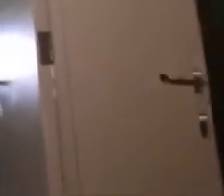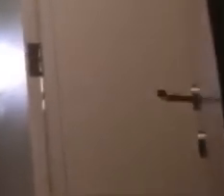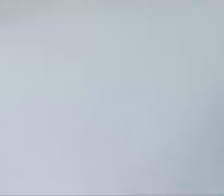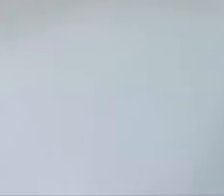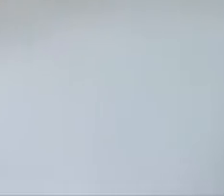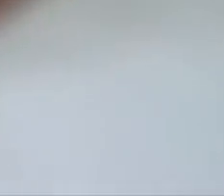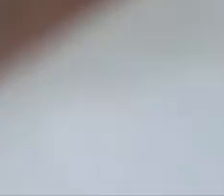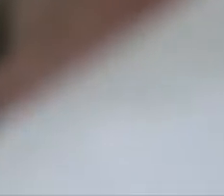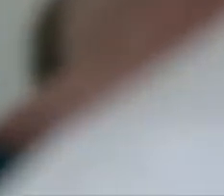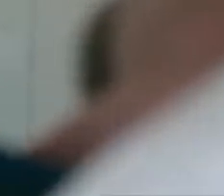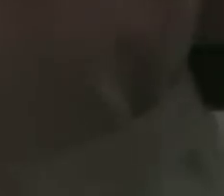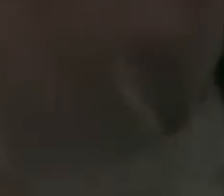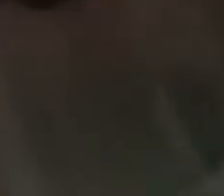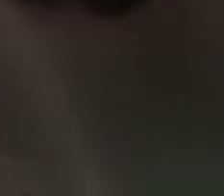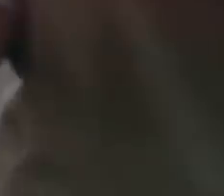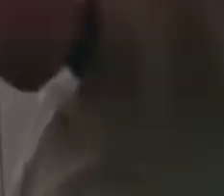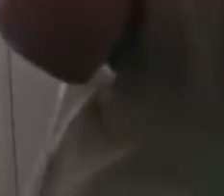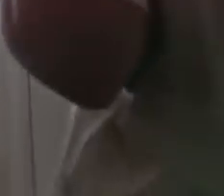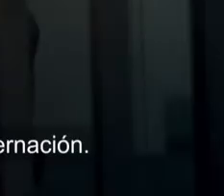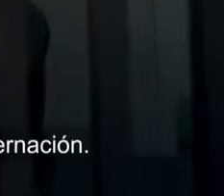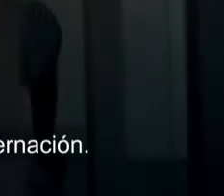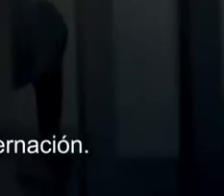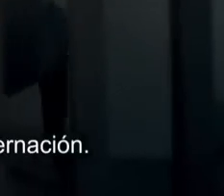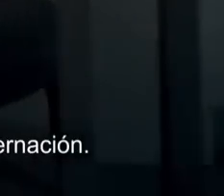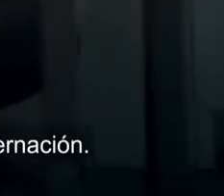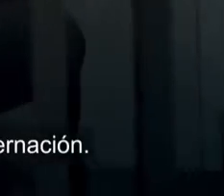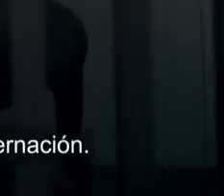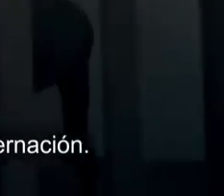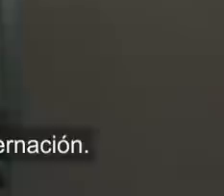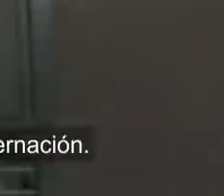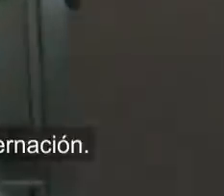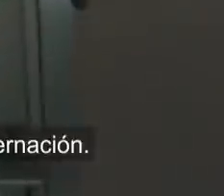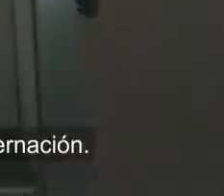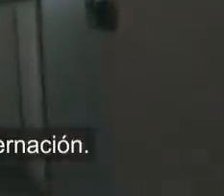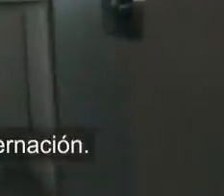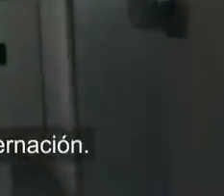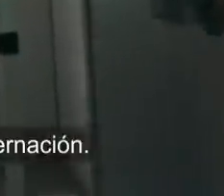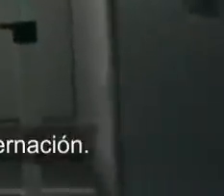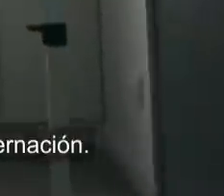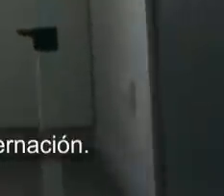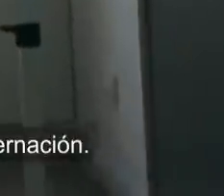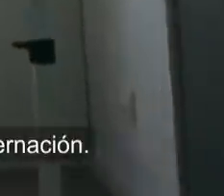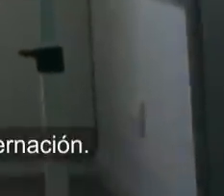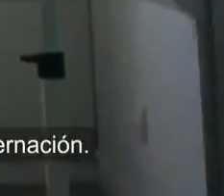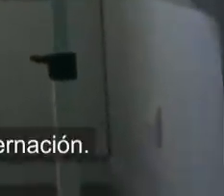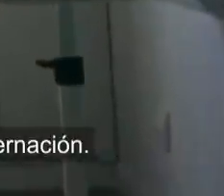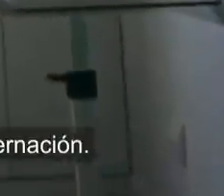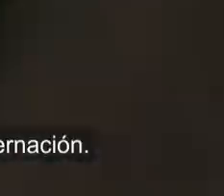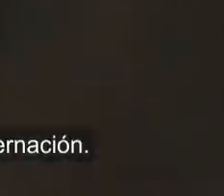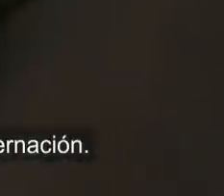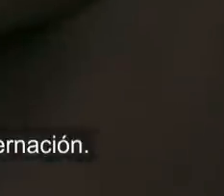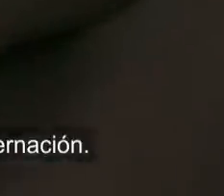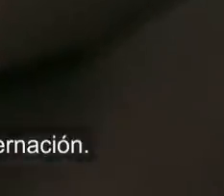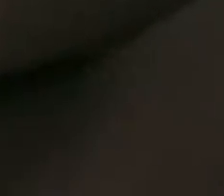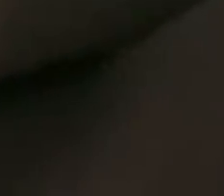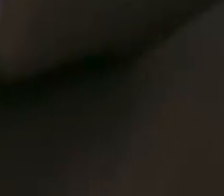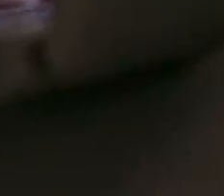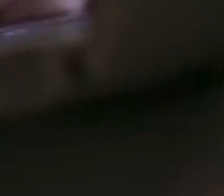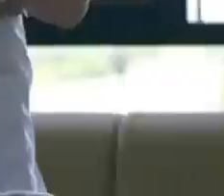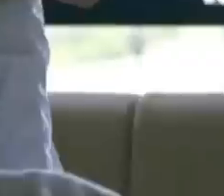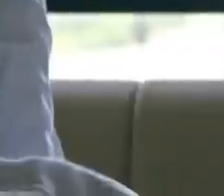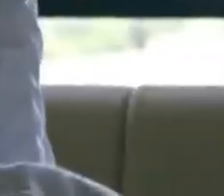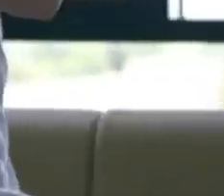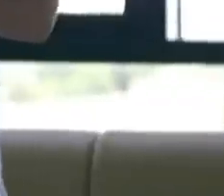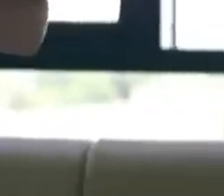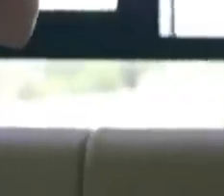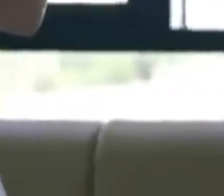Casmu contamos con nuevas habitaciones privadas que te aseguran la mayor comodidad para vos y un acompañante durante tu internación. Hay